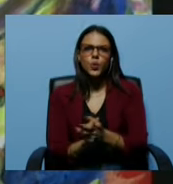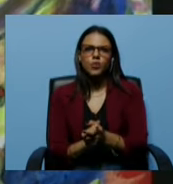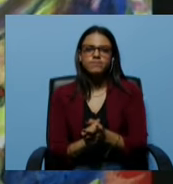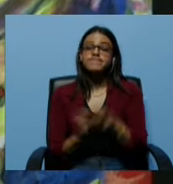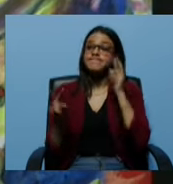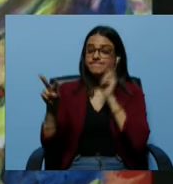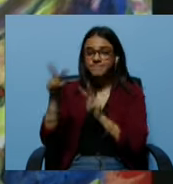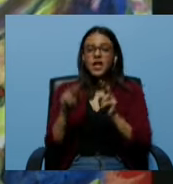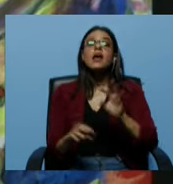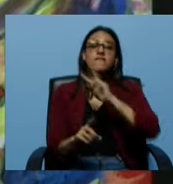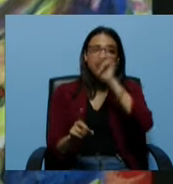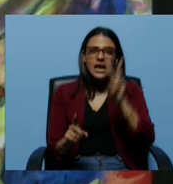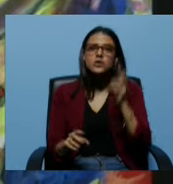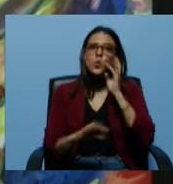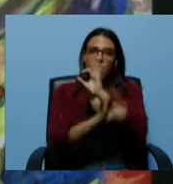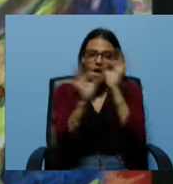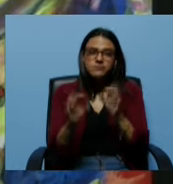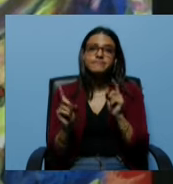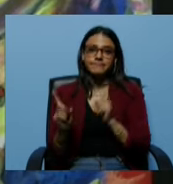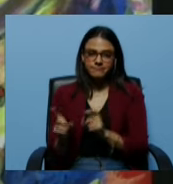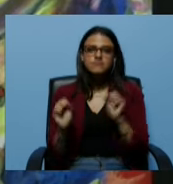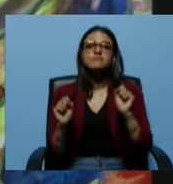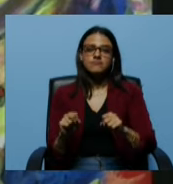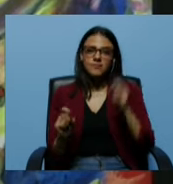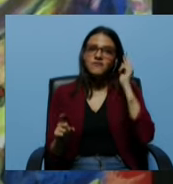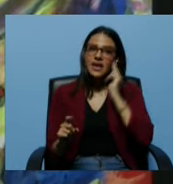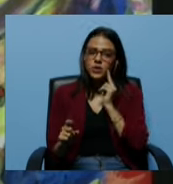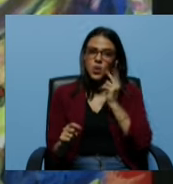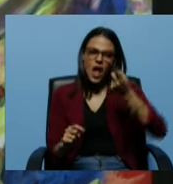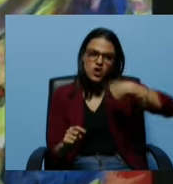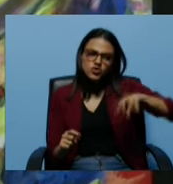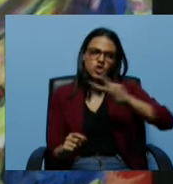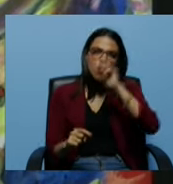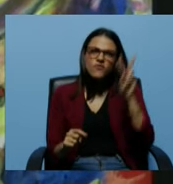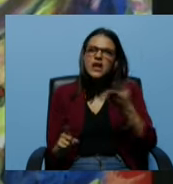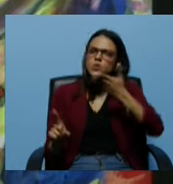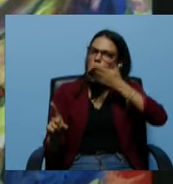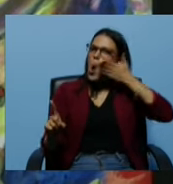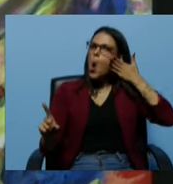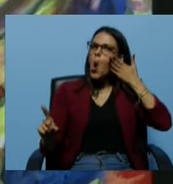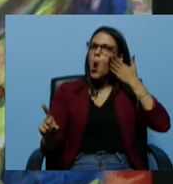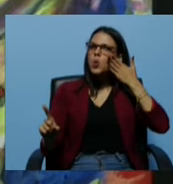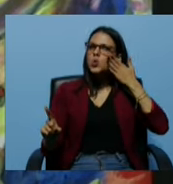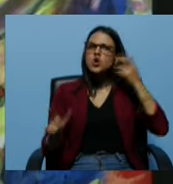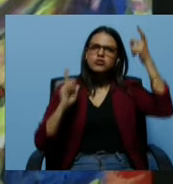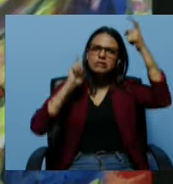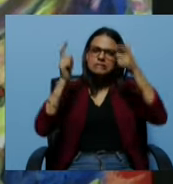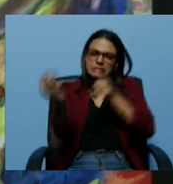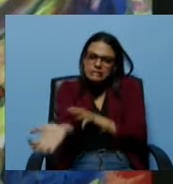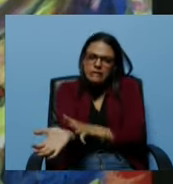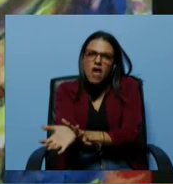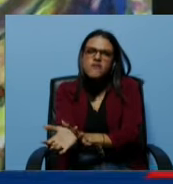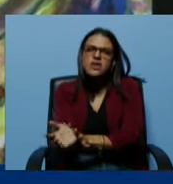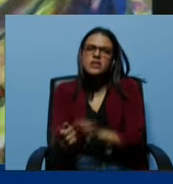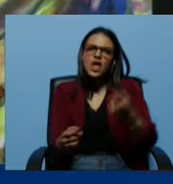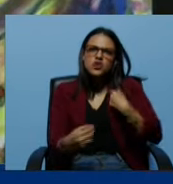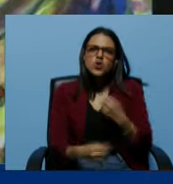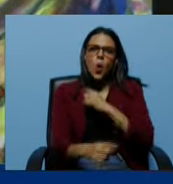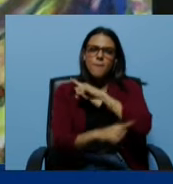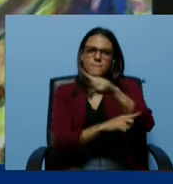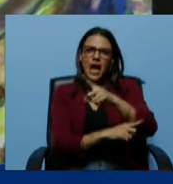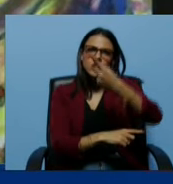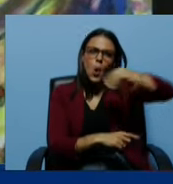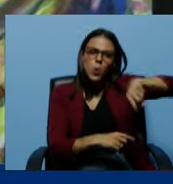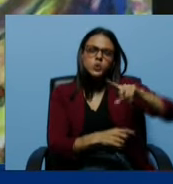esa Venezuela bolivariana, desde esa Venezuela orgullosamente chavista, les envío a